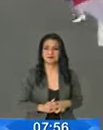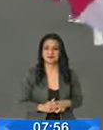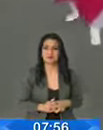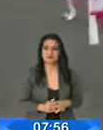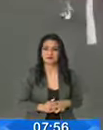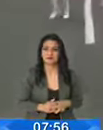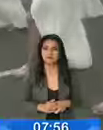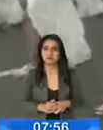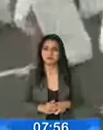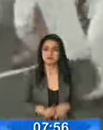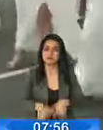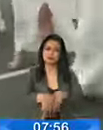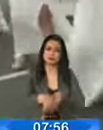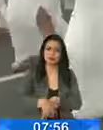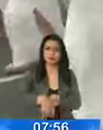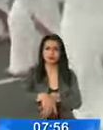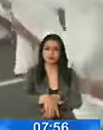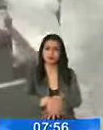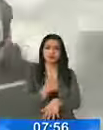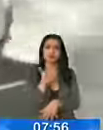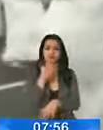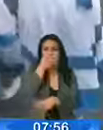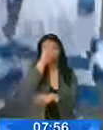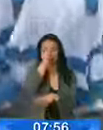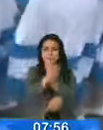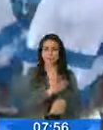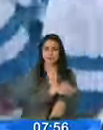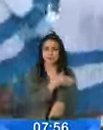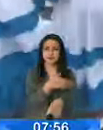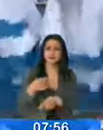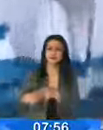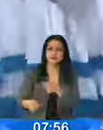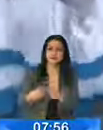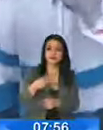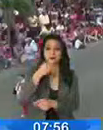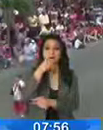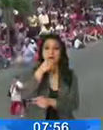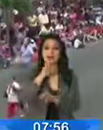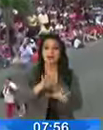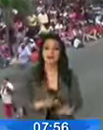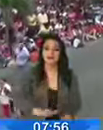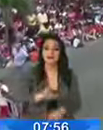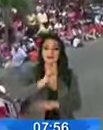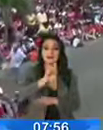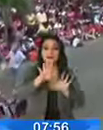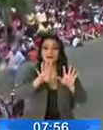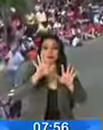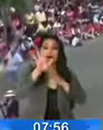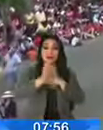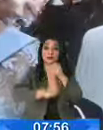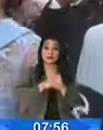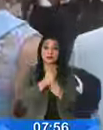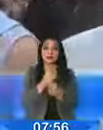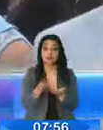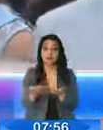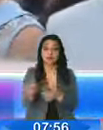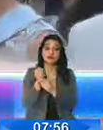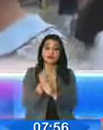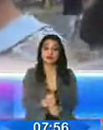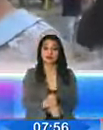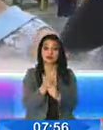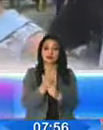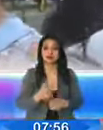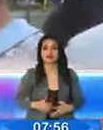Con un derroche de colorido, cultura y música tradicional, Manta celebró 95 años de cantonización. Estamos contentos